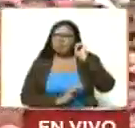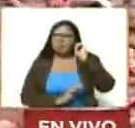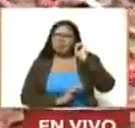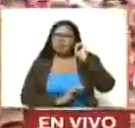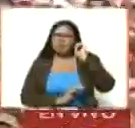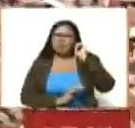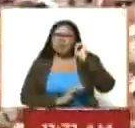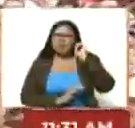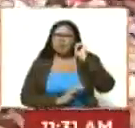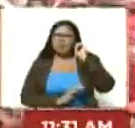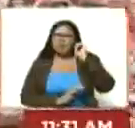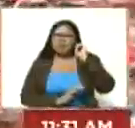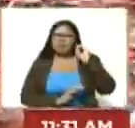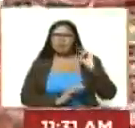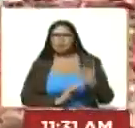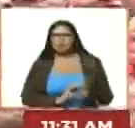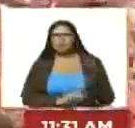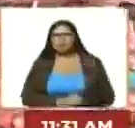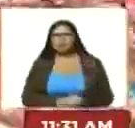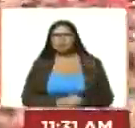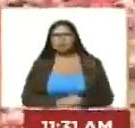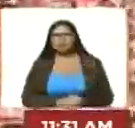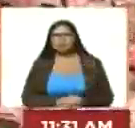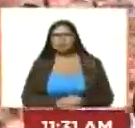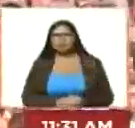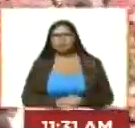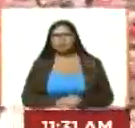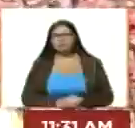aquí 28 de